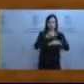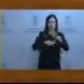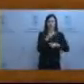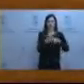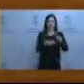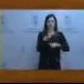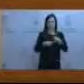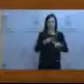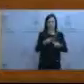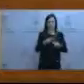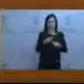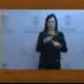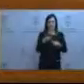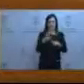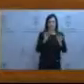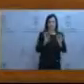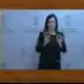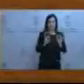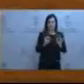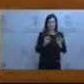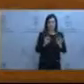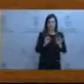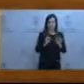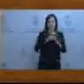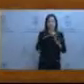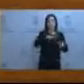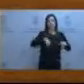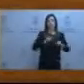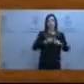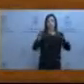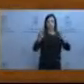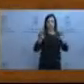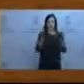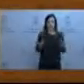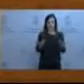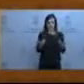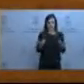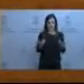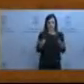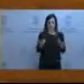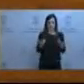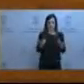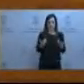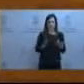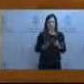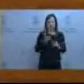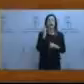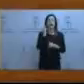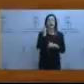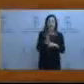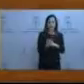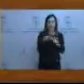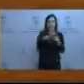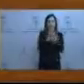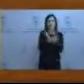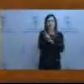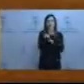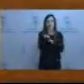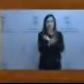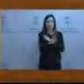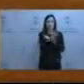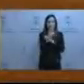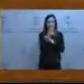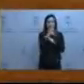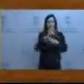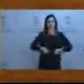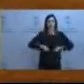semiautomáticos, que luego pasaré a explicar lo que significa, en lugares públicos. El objetivo se explica, por ejemplo, de la siguiente forma. Necesidad de disponer